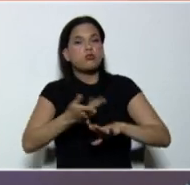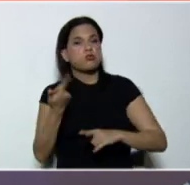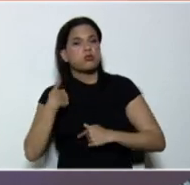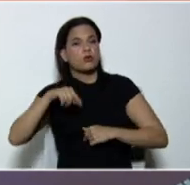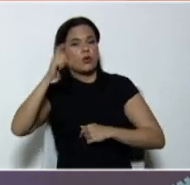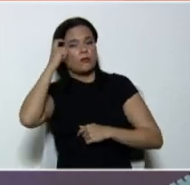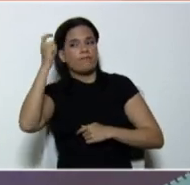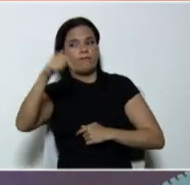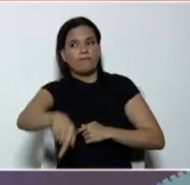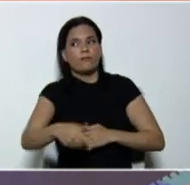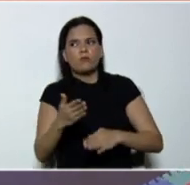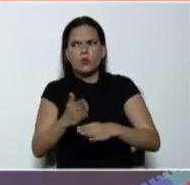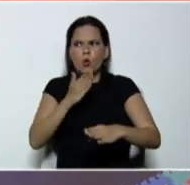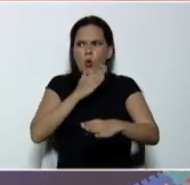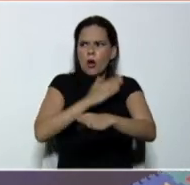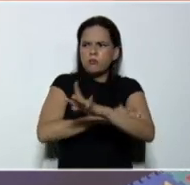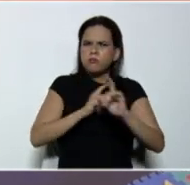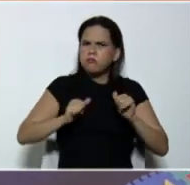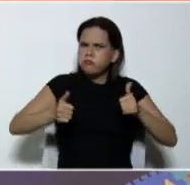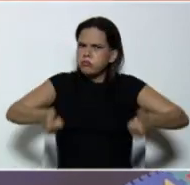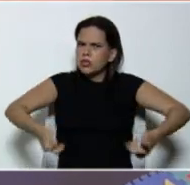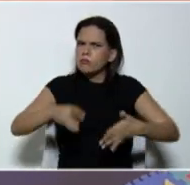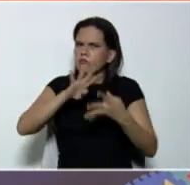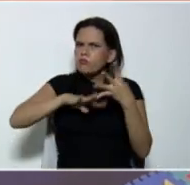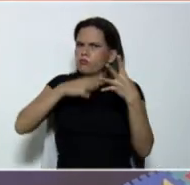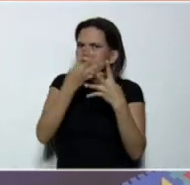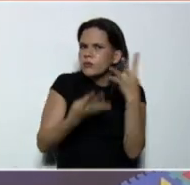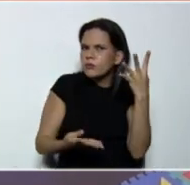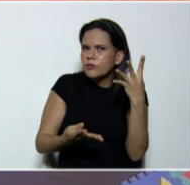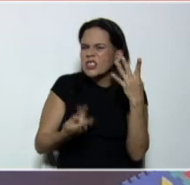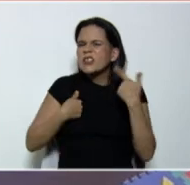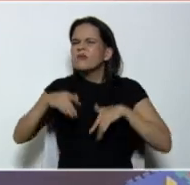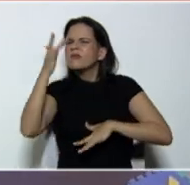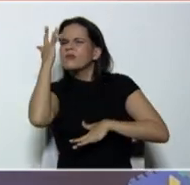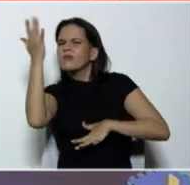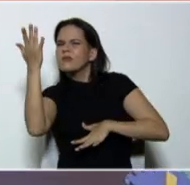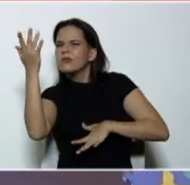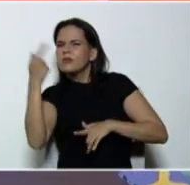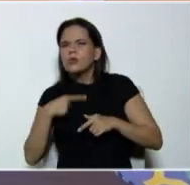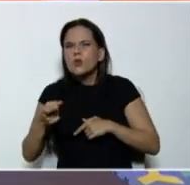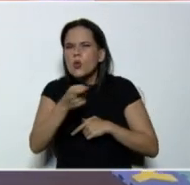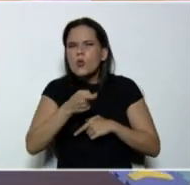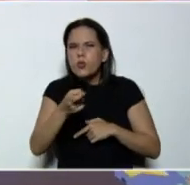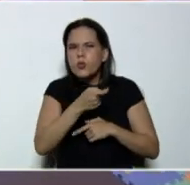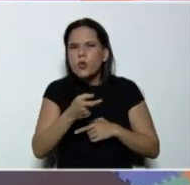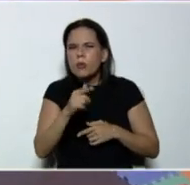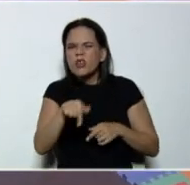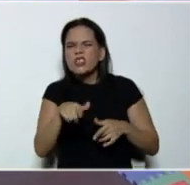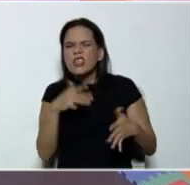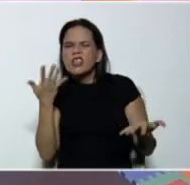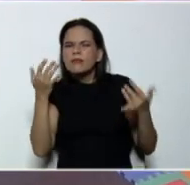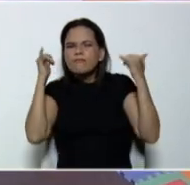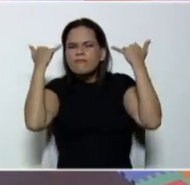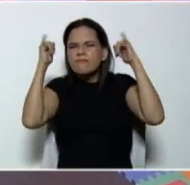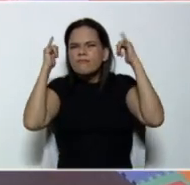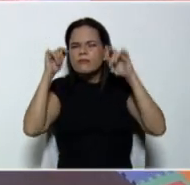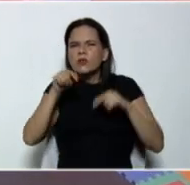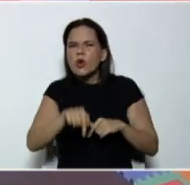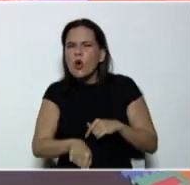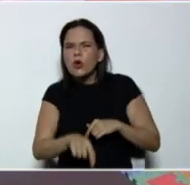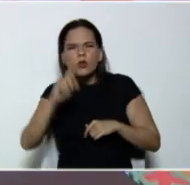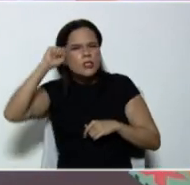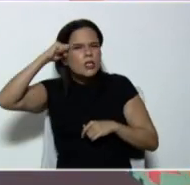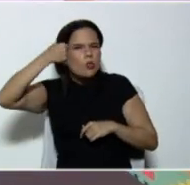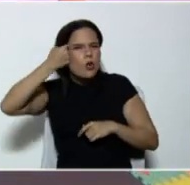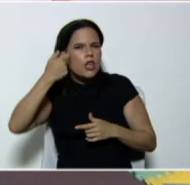hoy. Pero antes de iniciar con las matemáticas, ¿qué les parece si indagamos acerca de lo que se celebra, se conmemora o se